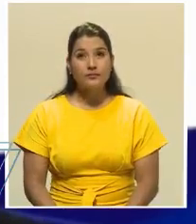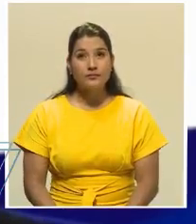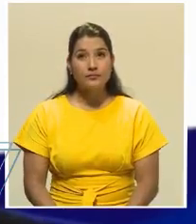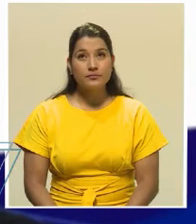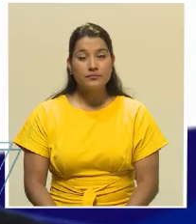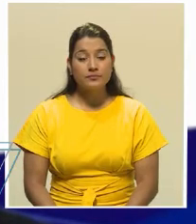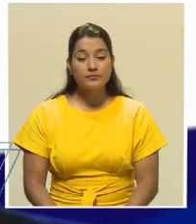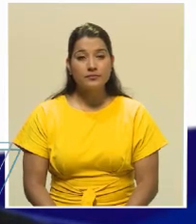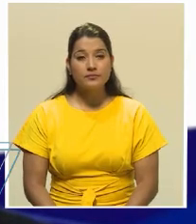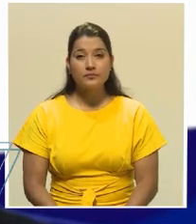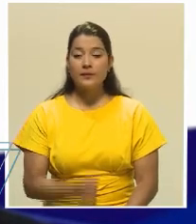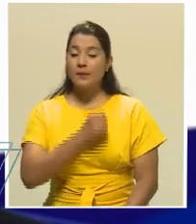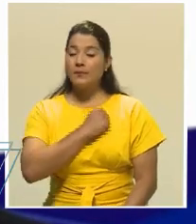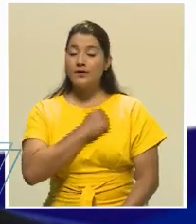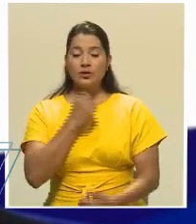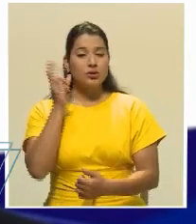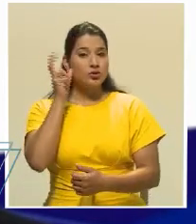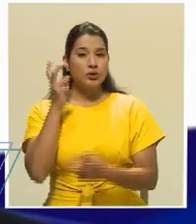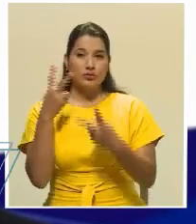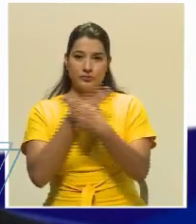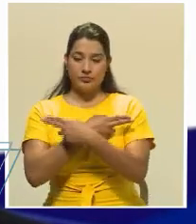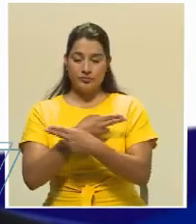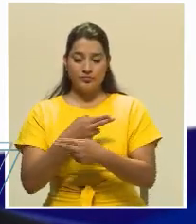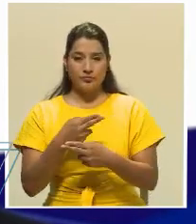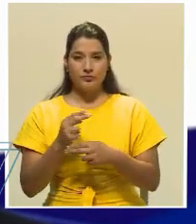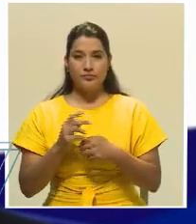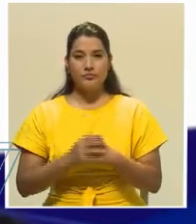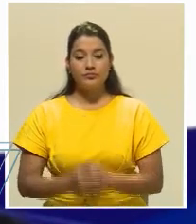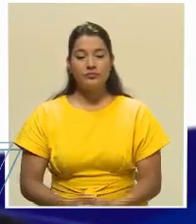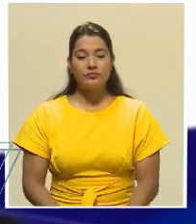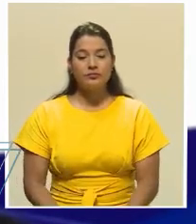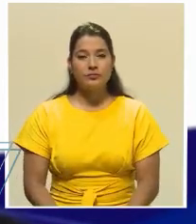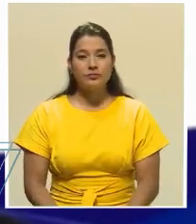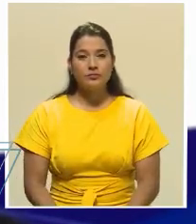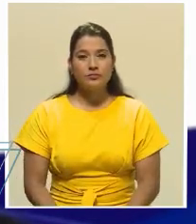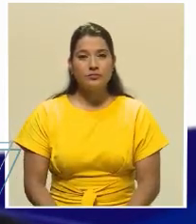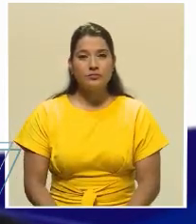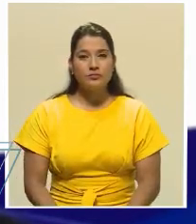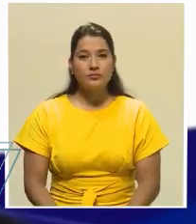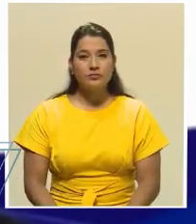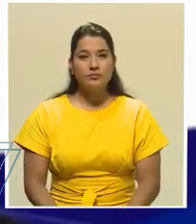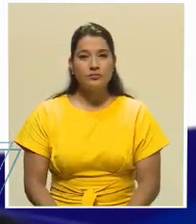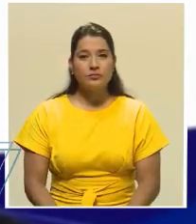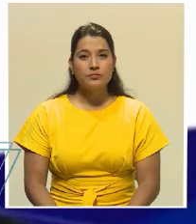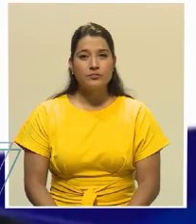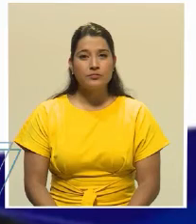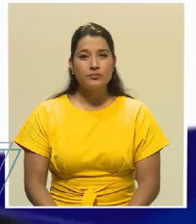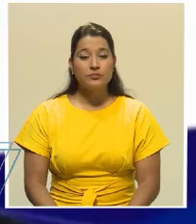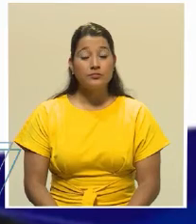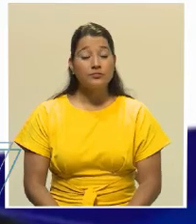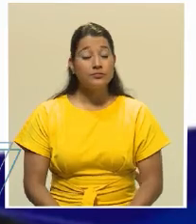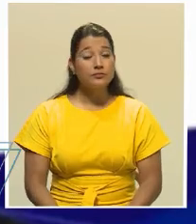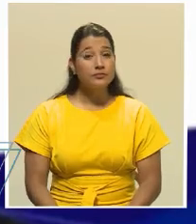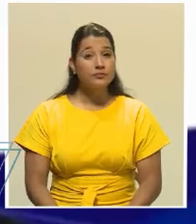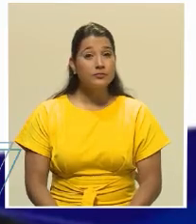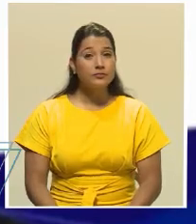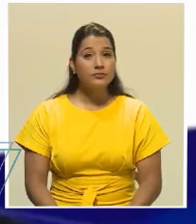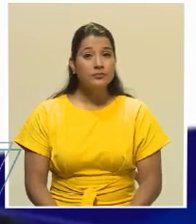positivo porque tiene, digamos, opción muy importante de lo que es el sistema